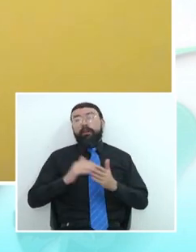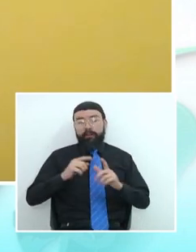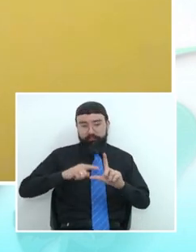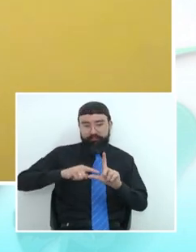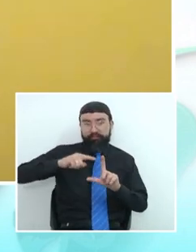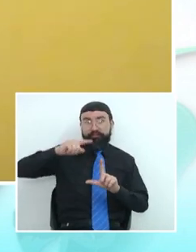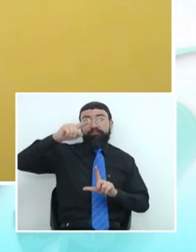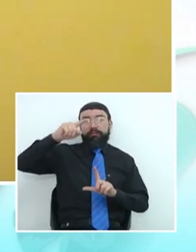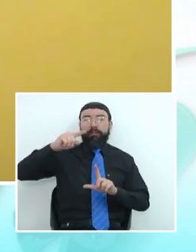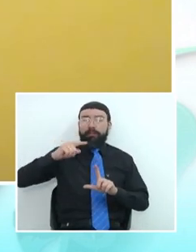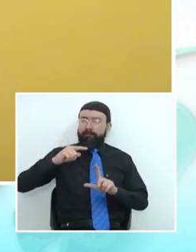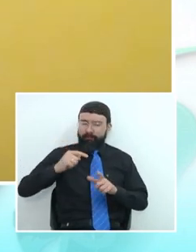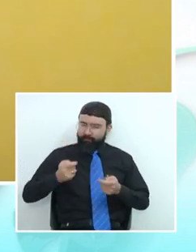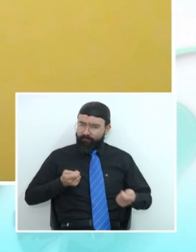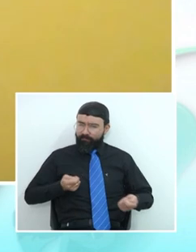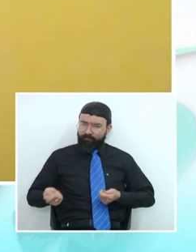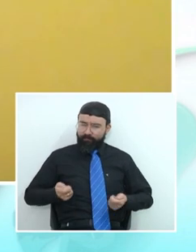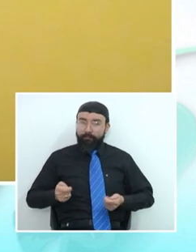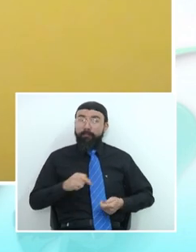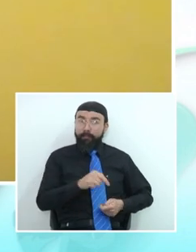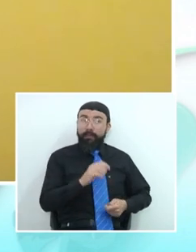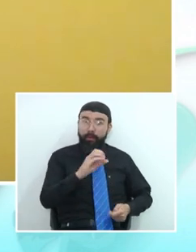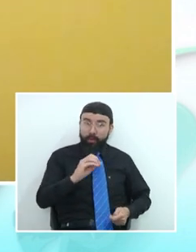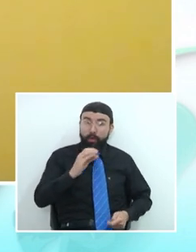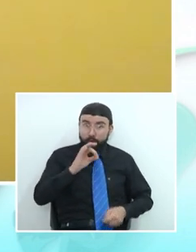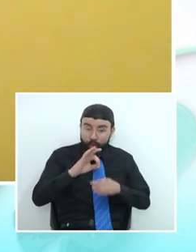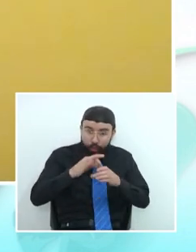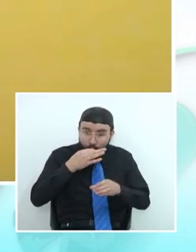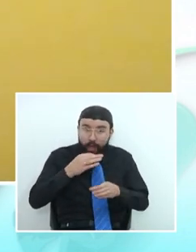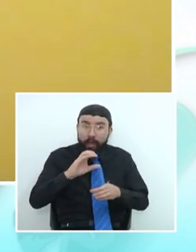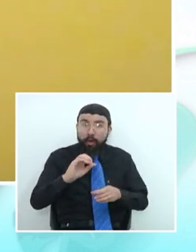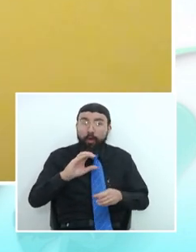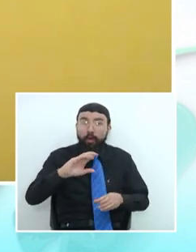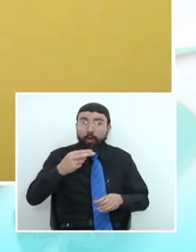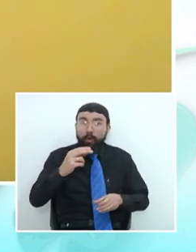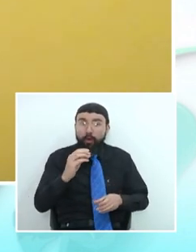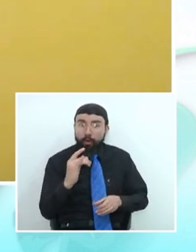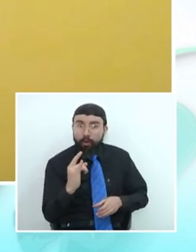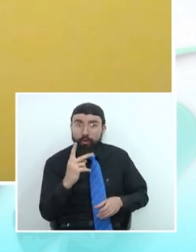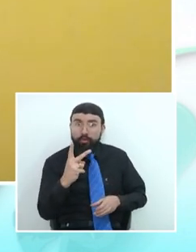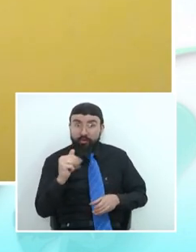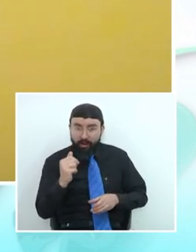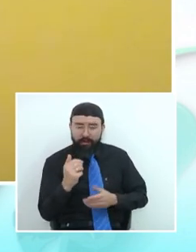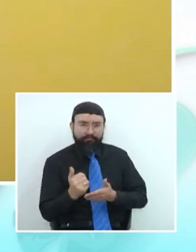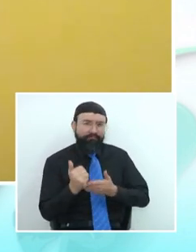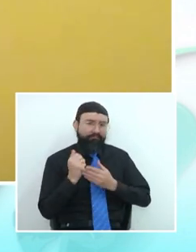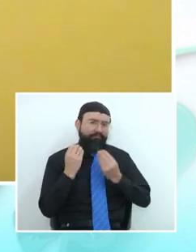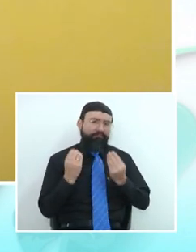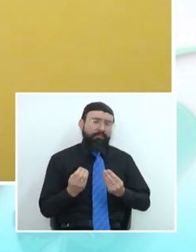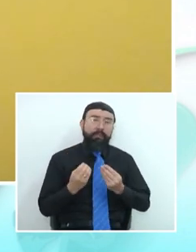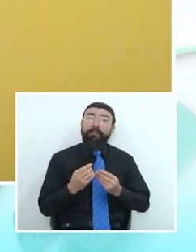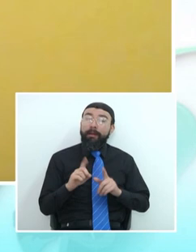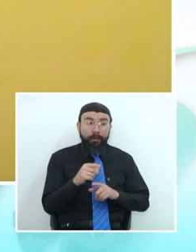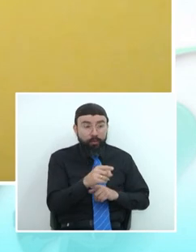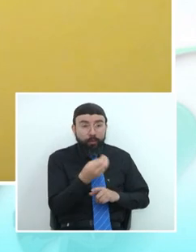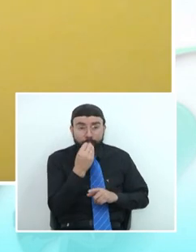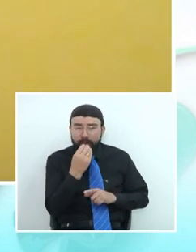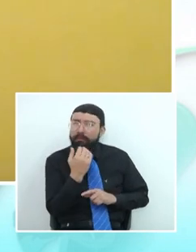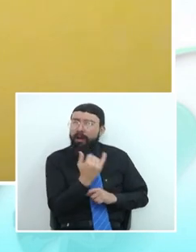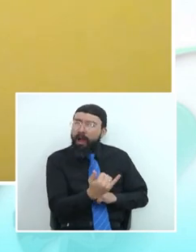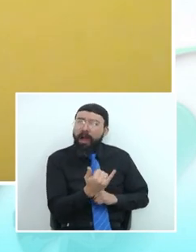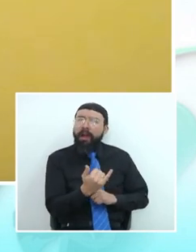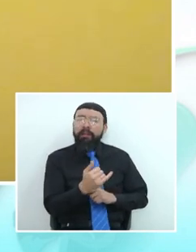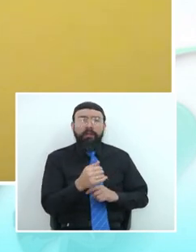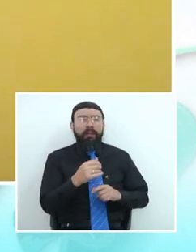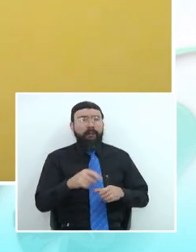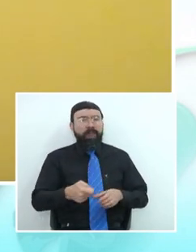en sangre. Pues esto lo que hace es estabilizarlo. Y hay una fruta que usted la come mucho con frijoles,